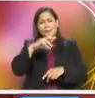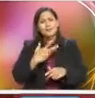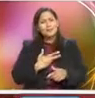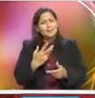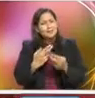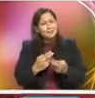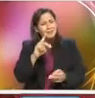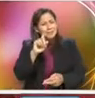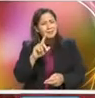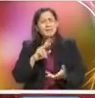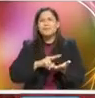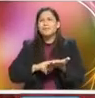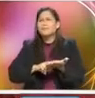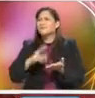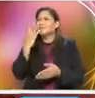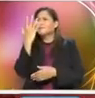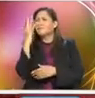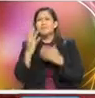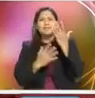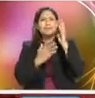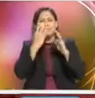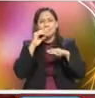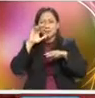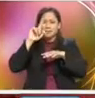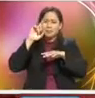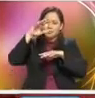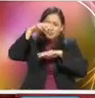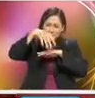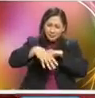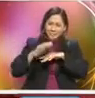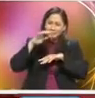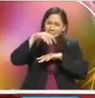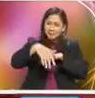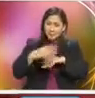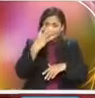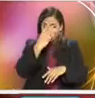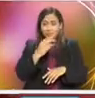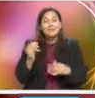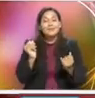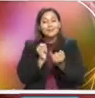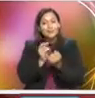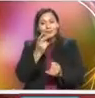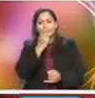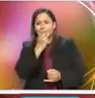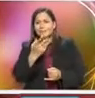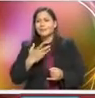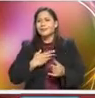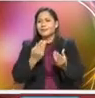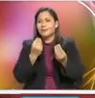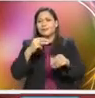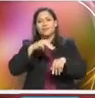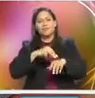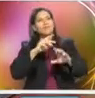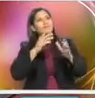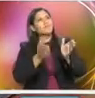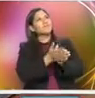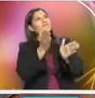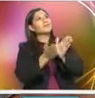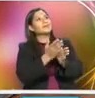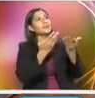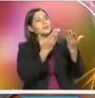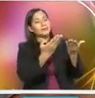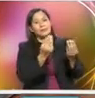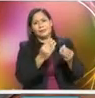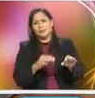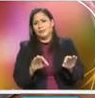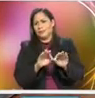una cantidad de verde, una cantidad de cascadas, una cantidad... Y como bien dices, también hay varios monumentos arqueológicos de gran